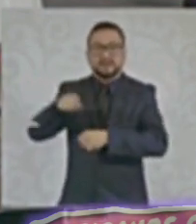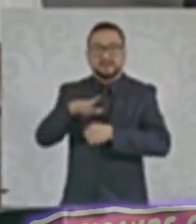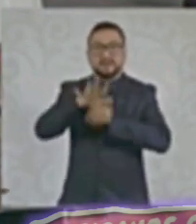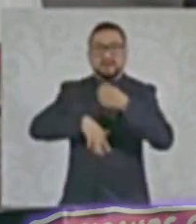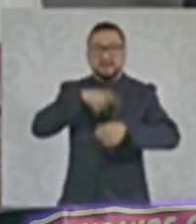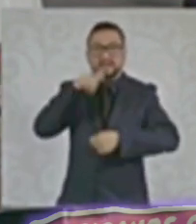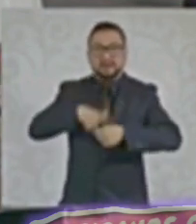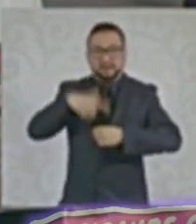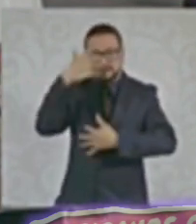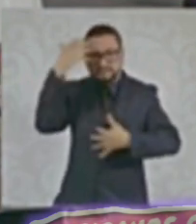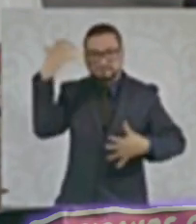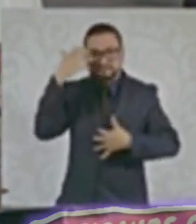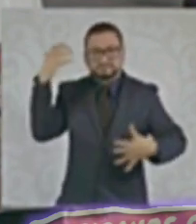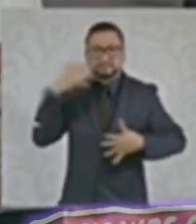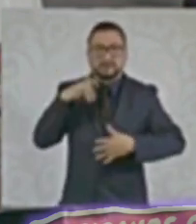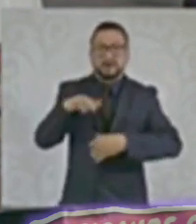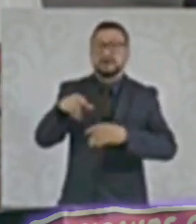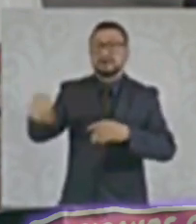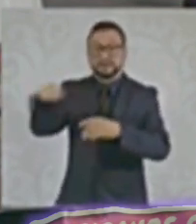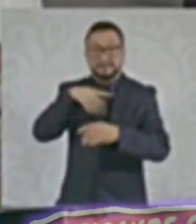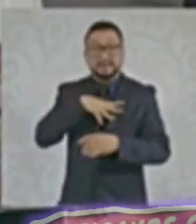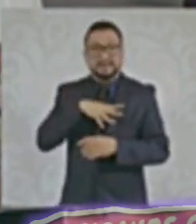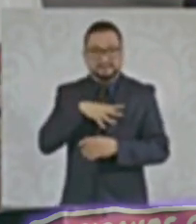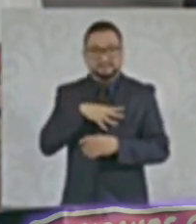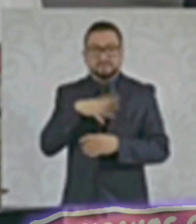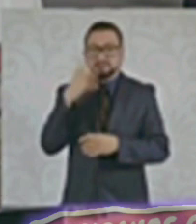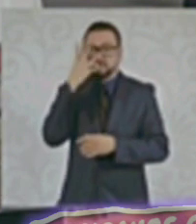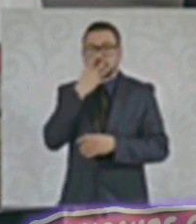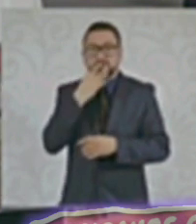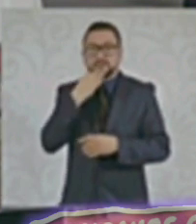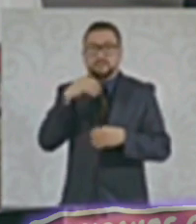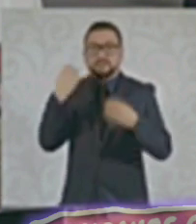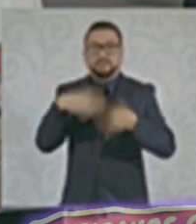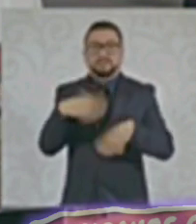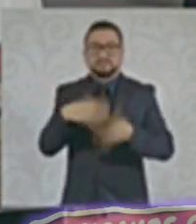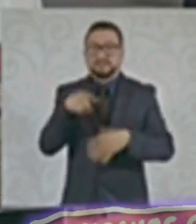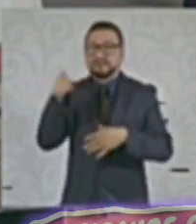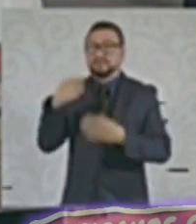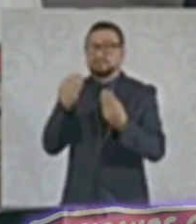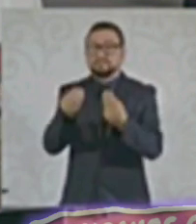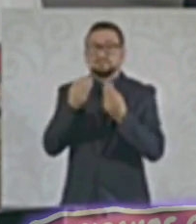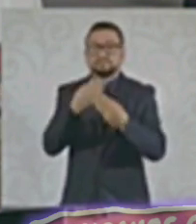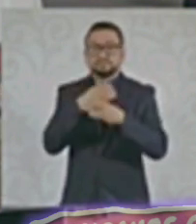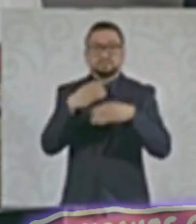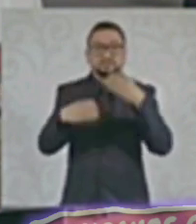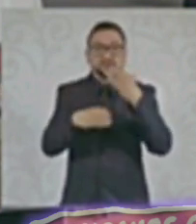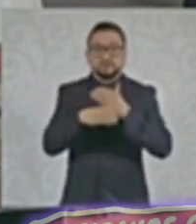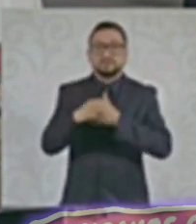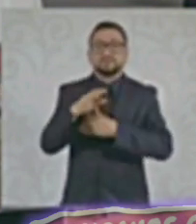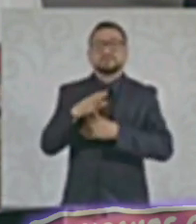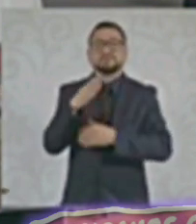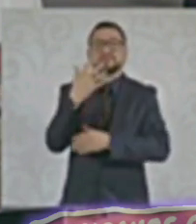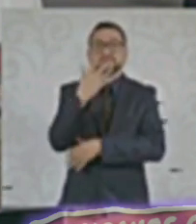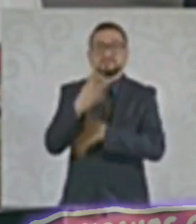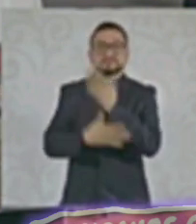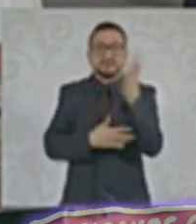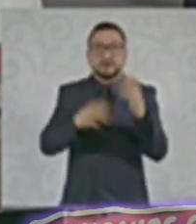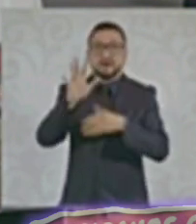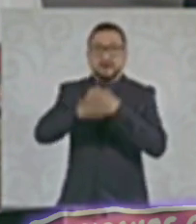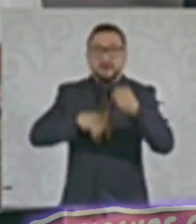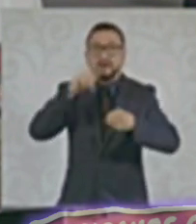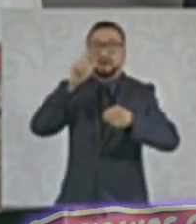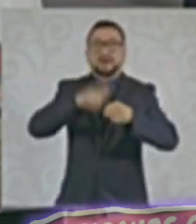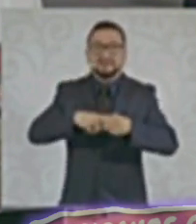otra cosa muy hermosa que lo vamos a ver ahorita y por supuesto ahí hay una gran cantidad de fauna muy importante,